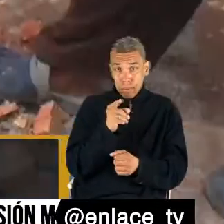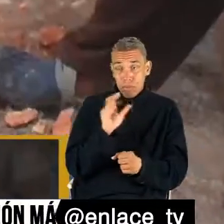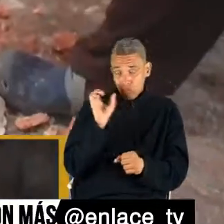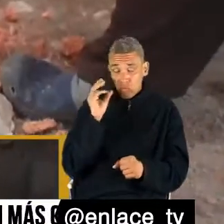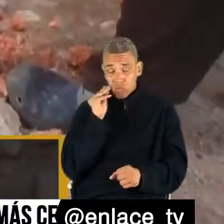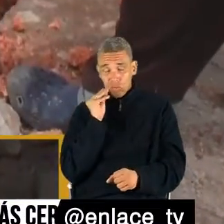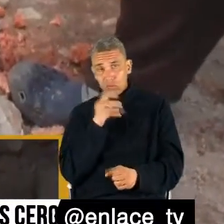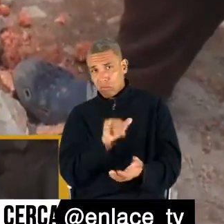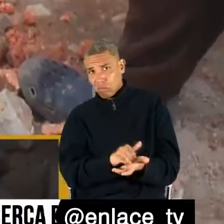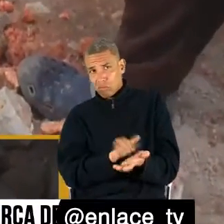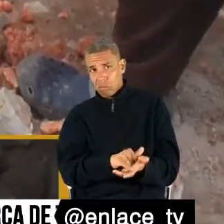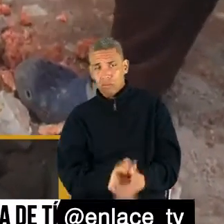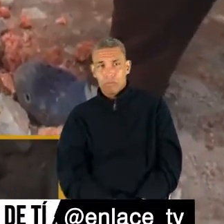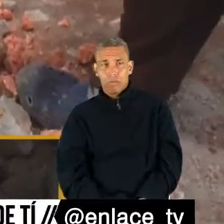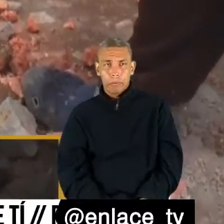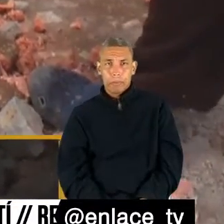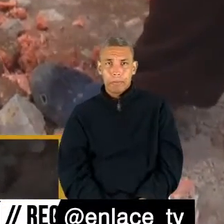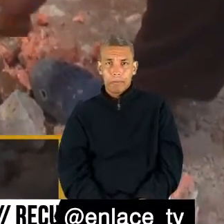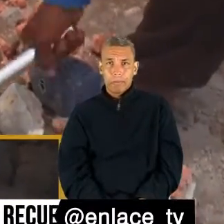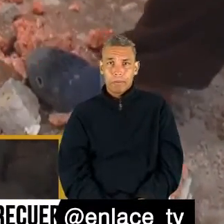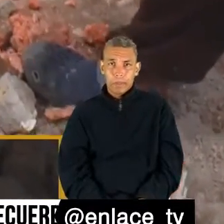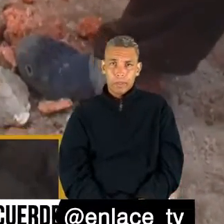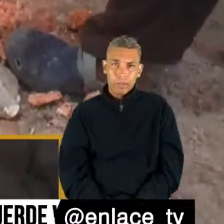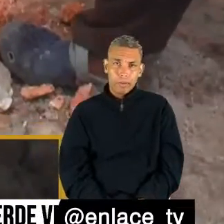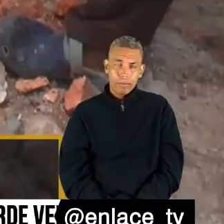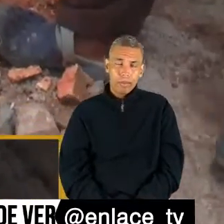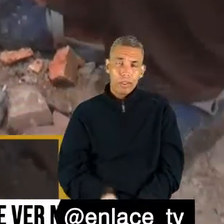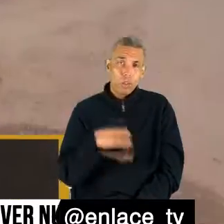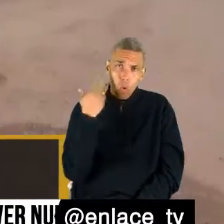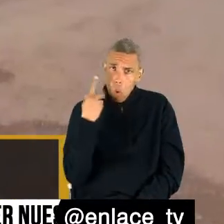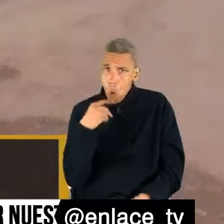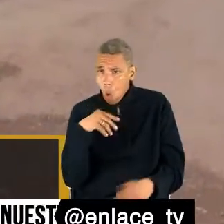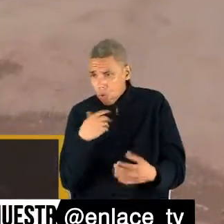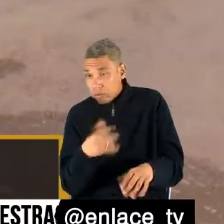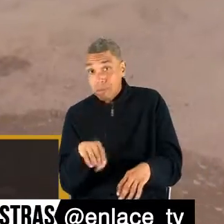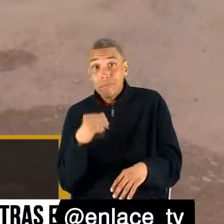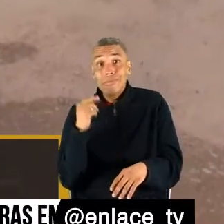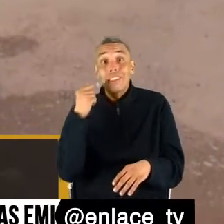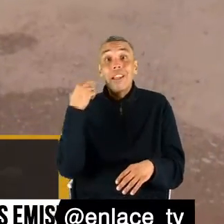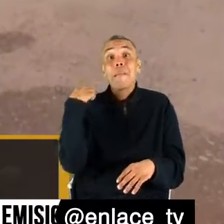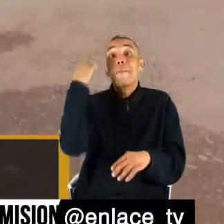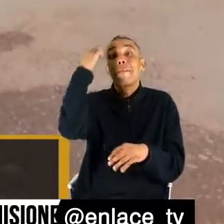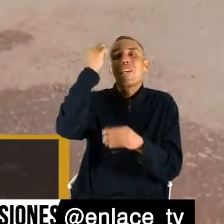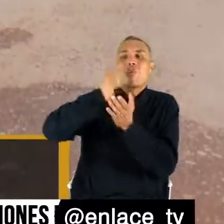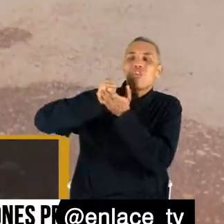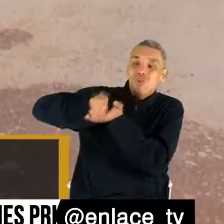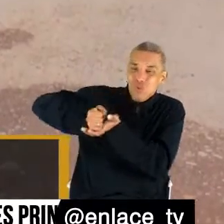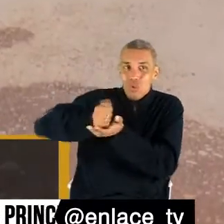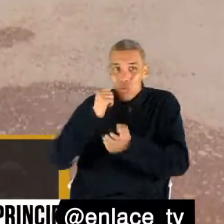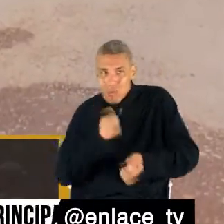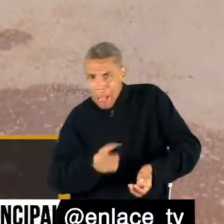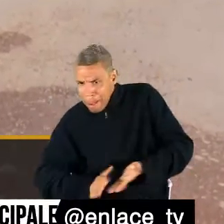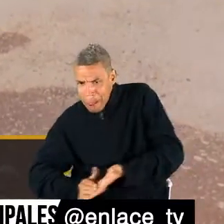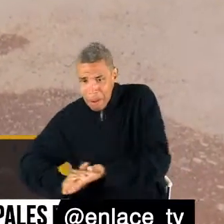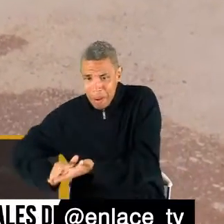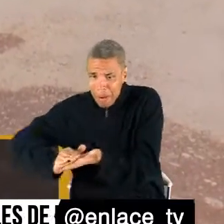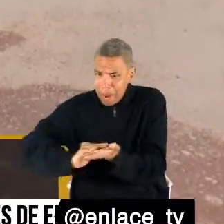Sí, el mudo. En la dura tarea, el equipo periodístico le dio una mano al nuevo tapahuecos para ayudar de alguna manera en su ardua